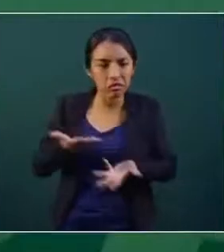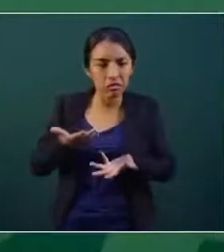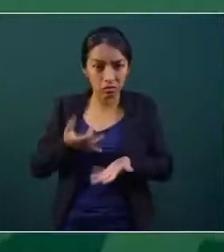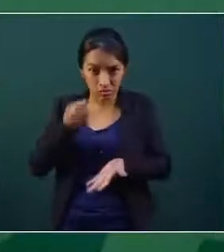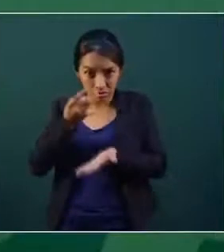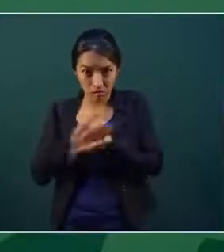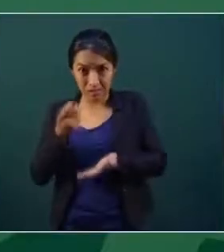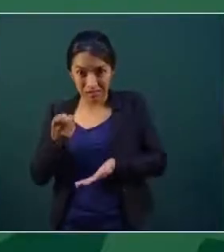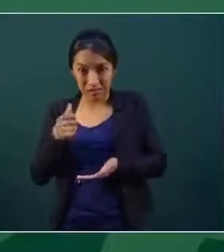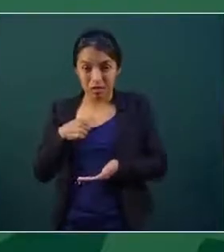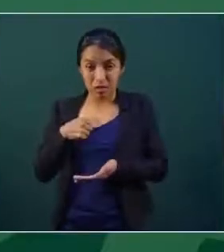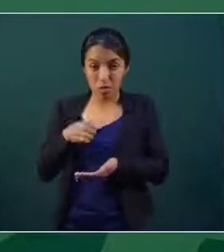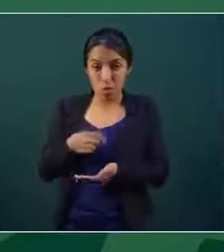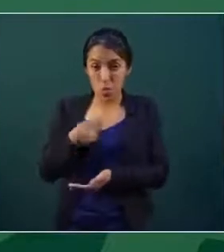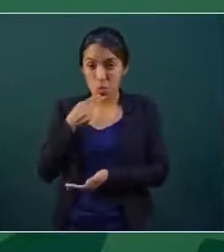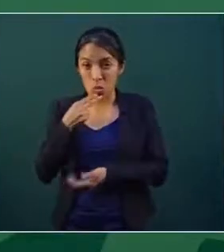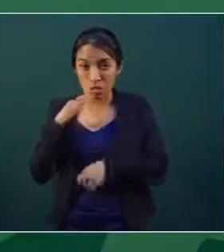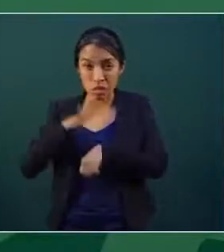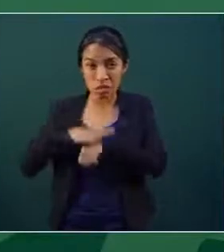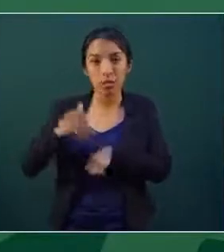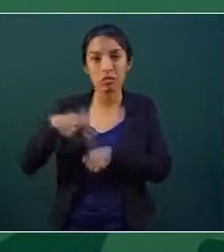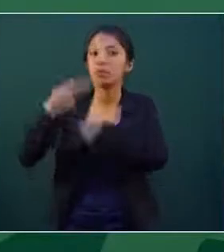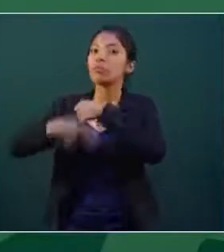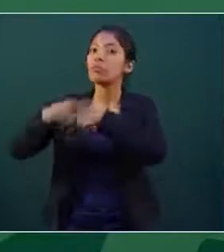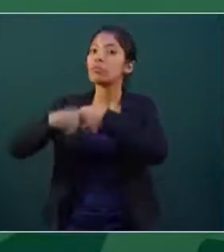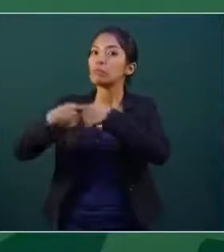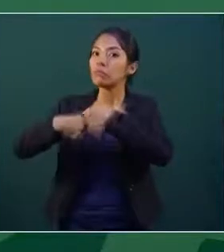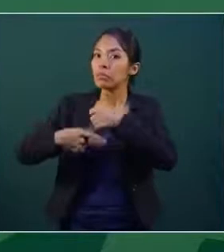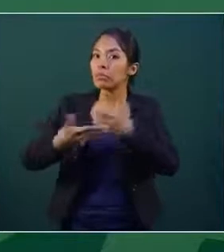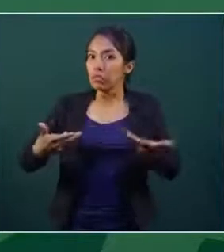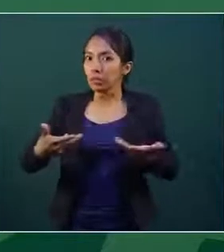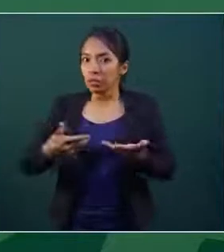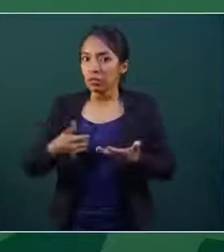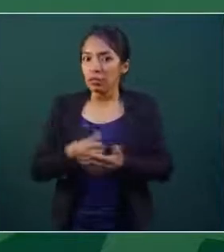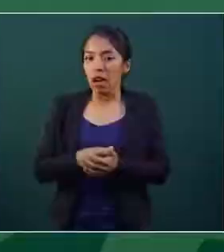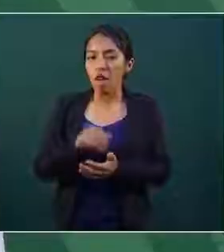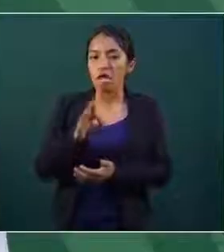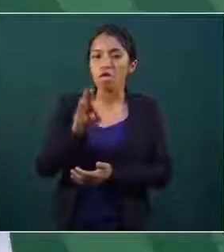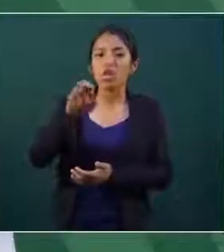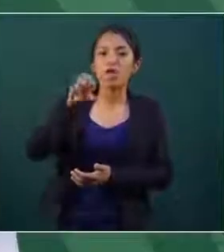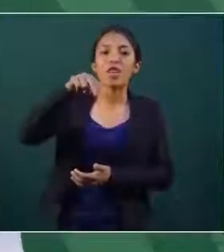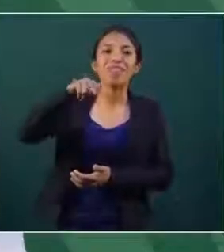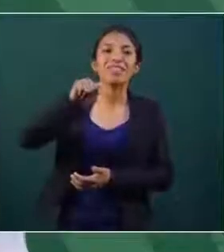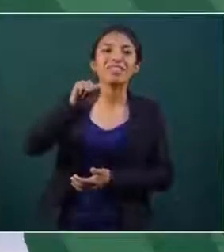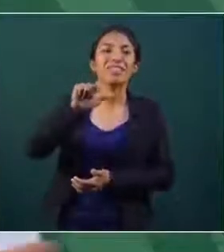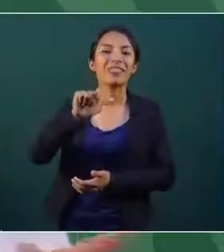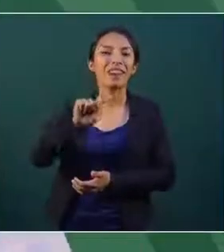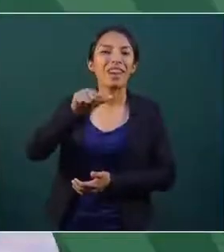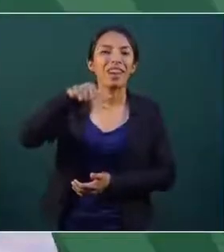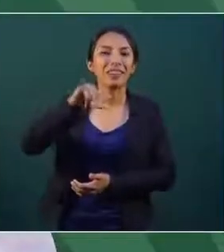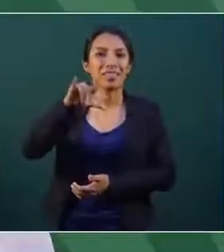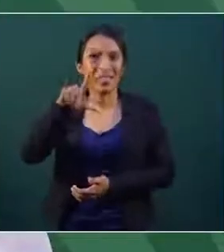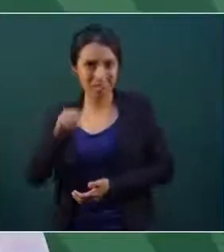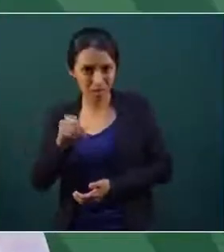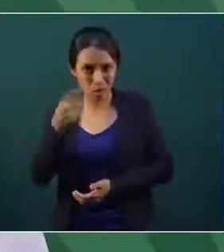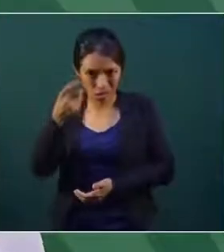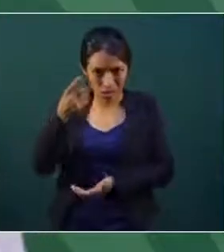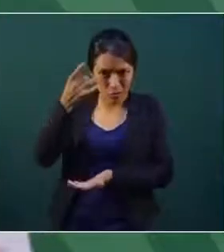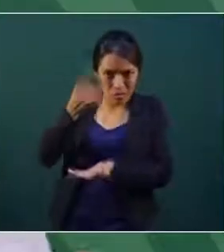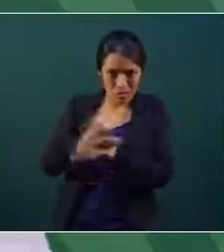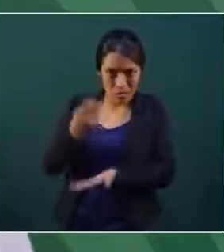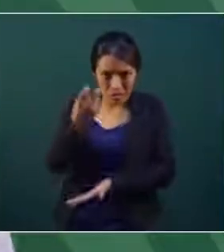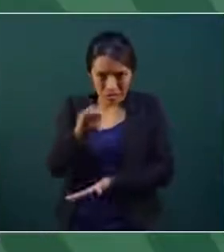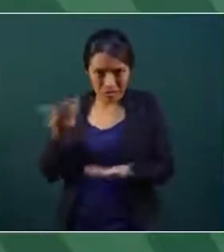más se están consumiendo y son las más dañinas, el fentanilo. Pero no solo es eso,